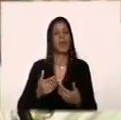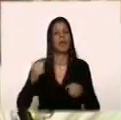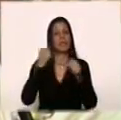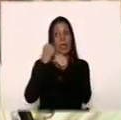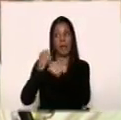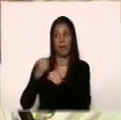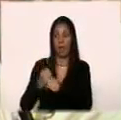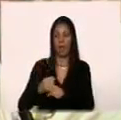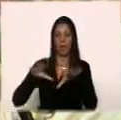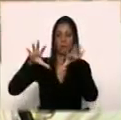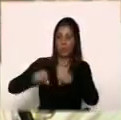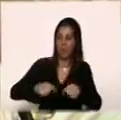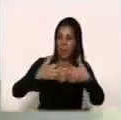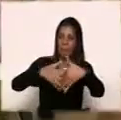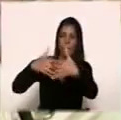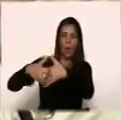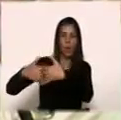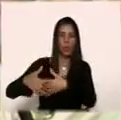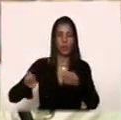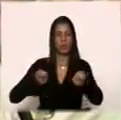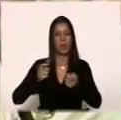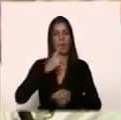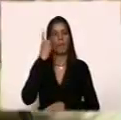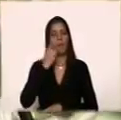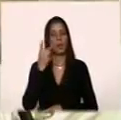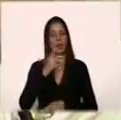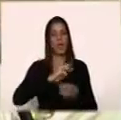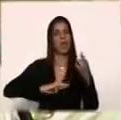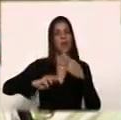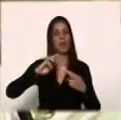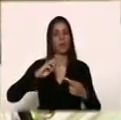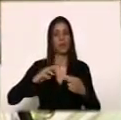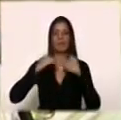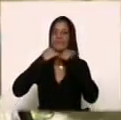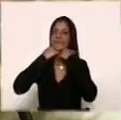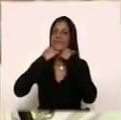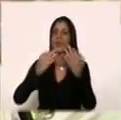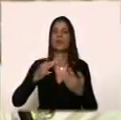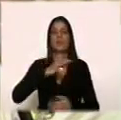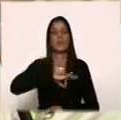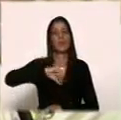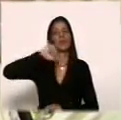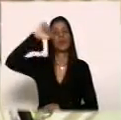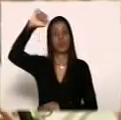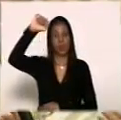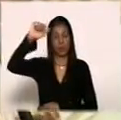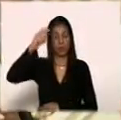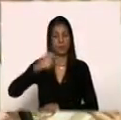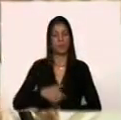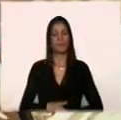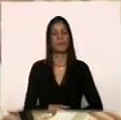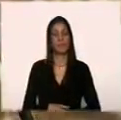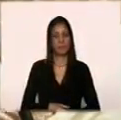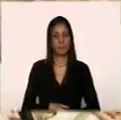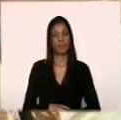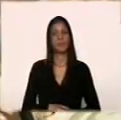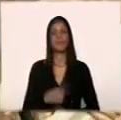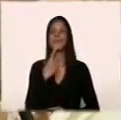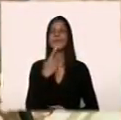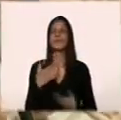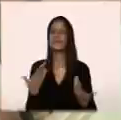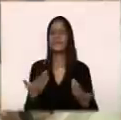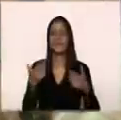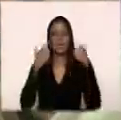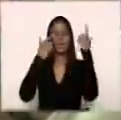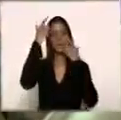del aparato productivo y la dirección política de la revolución, no hay socialismo, compañeros y compañeras. Lo dijo Hugo